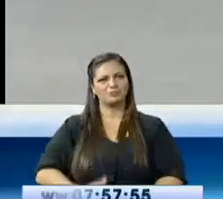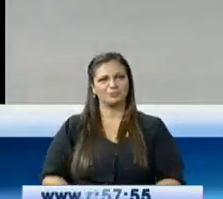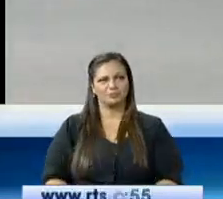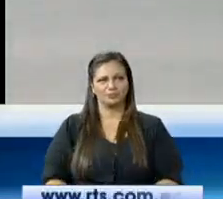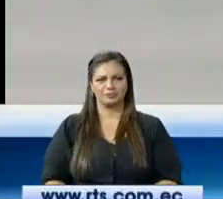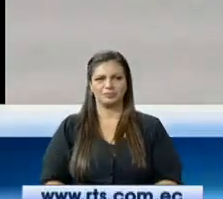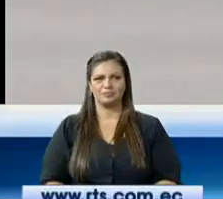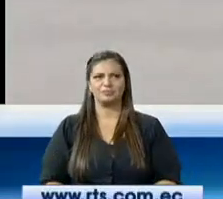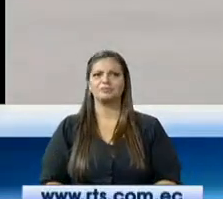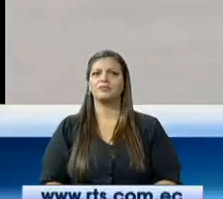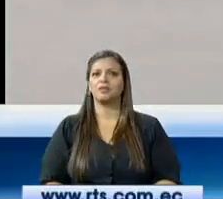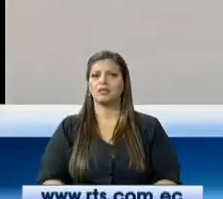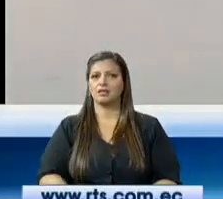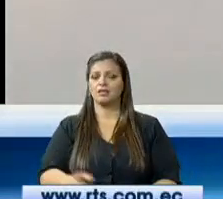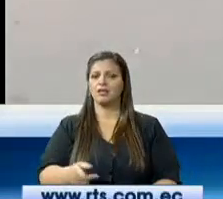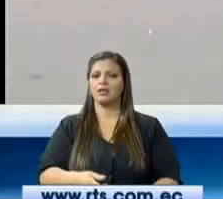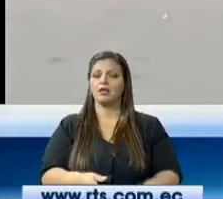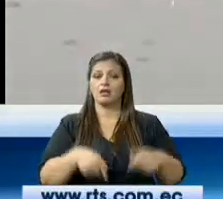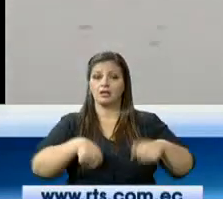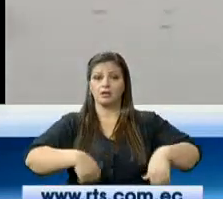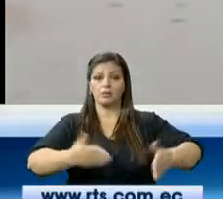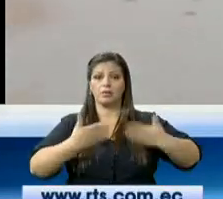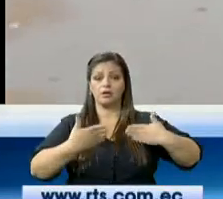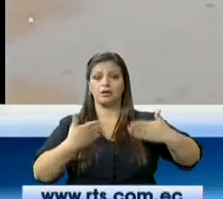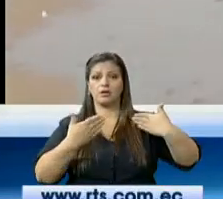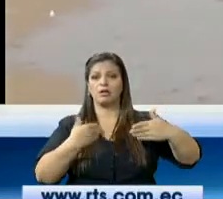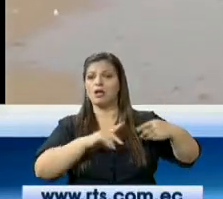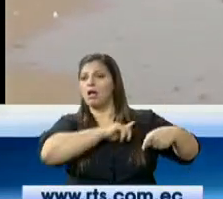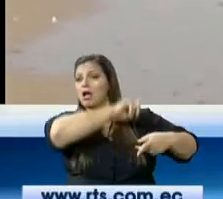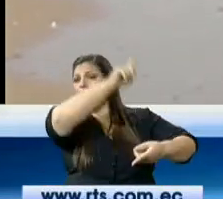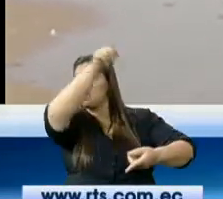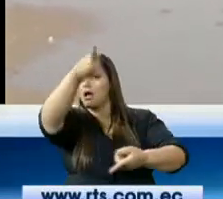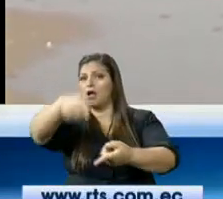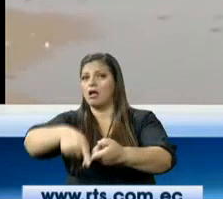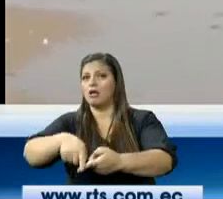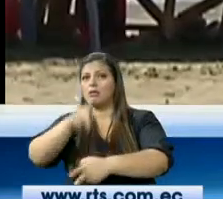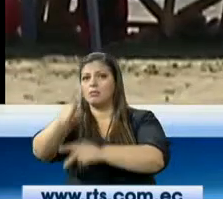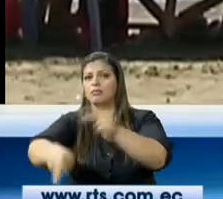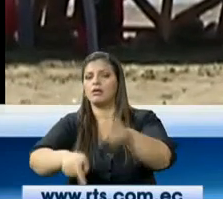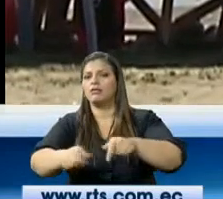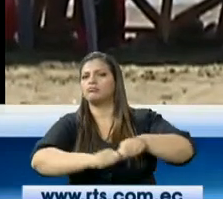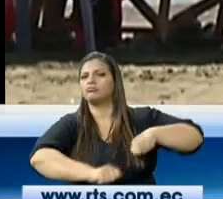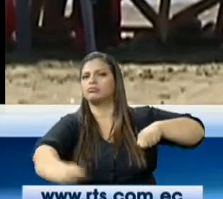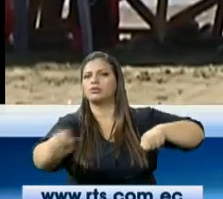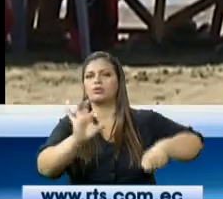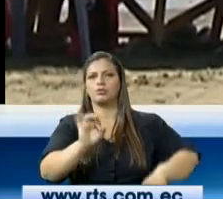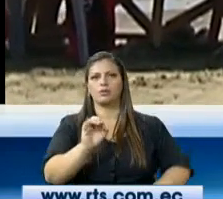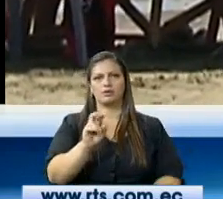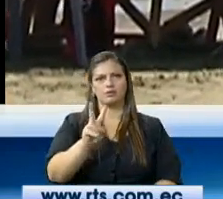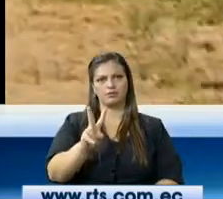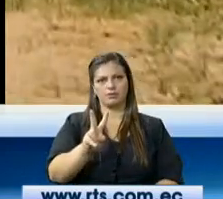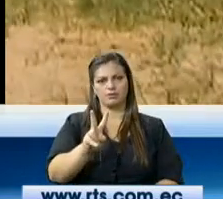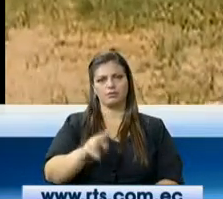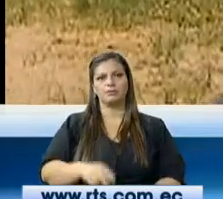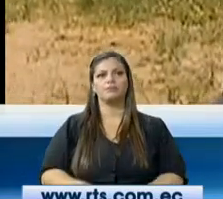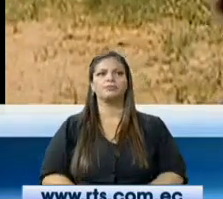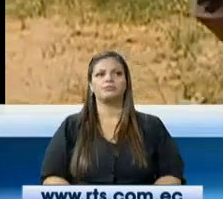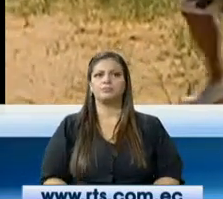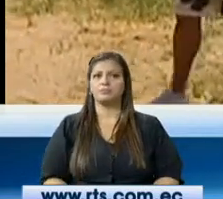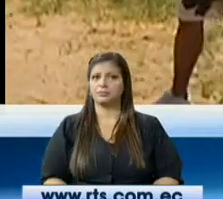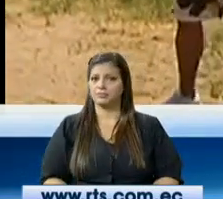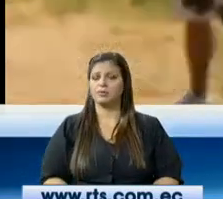Ubicado a 92 kilómetros de Guayaquil, cuenta con un clima agradable, del que todos los visitantes comentan, tanto nacionales